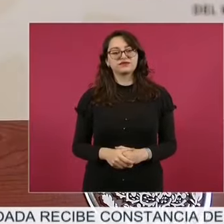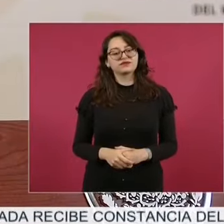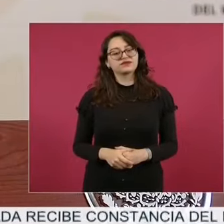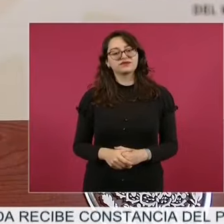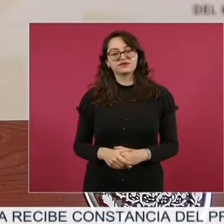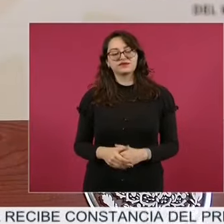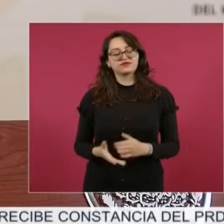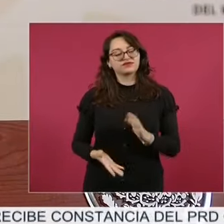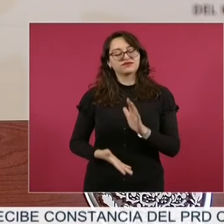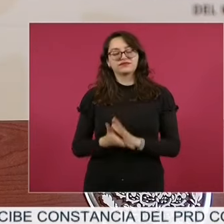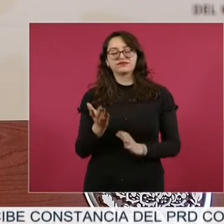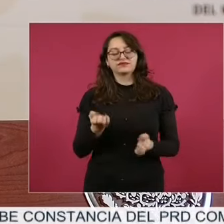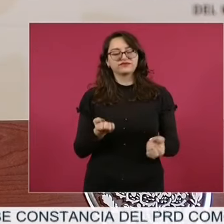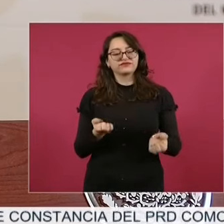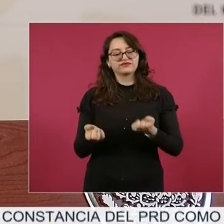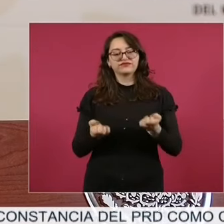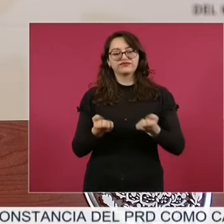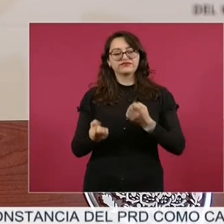rato,